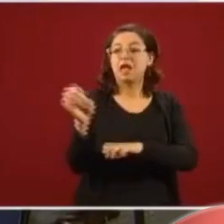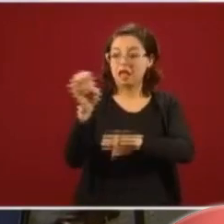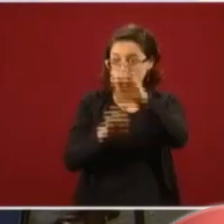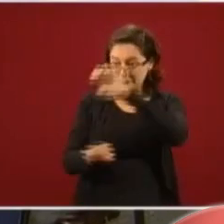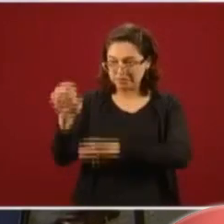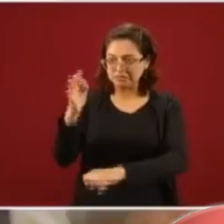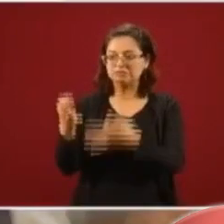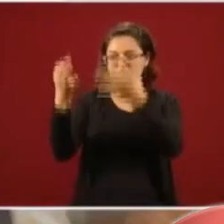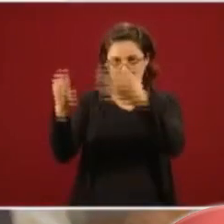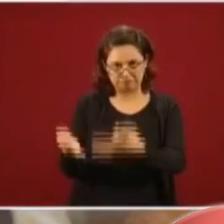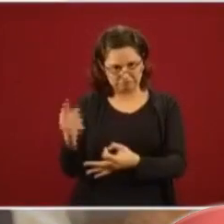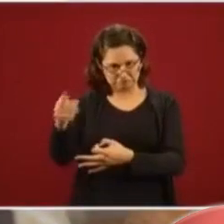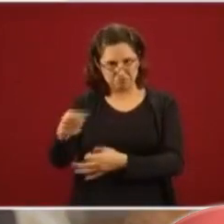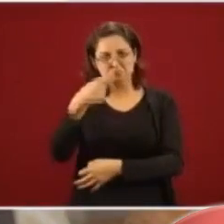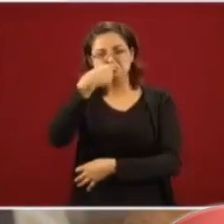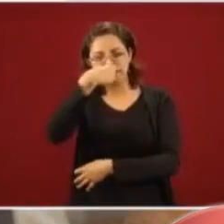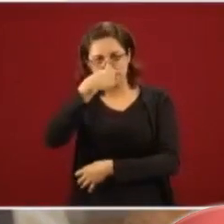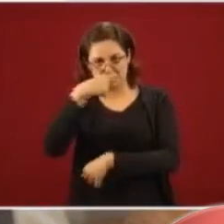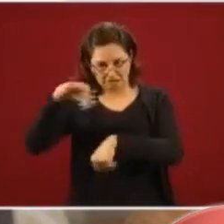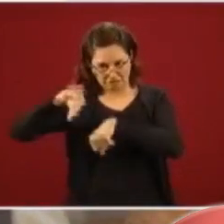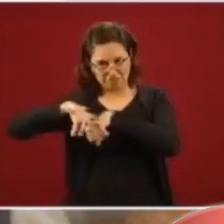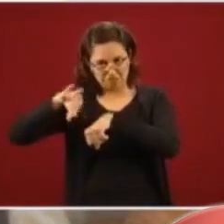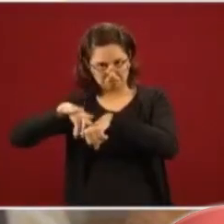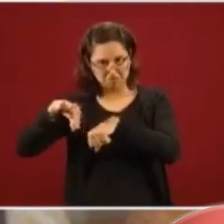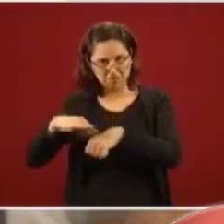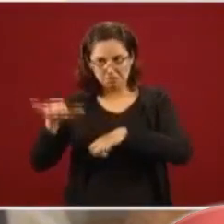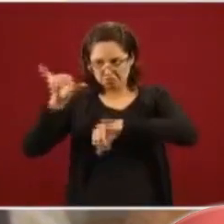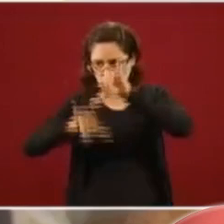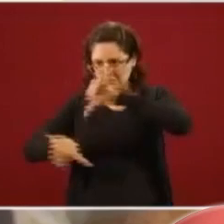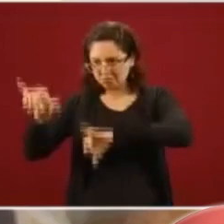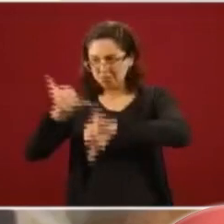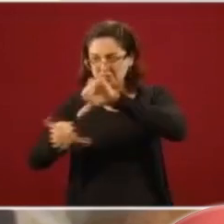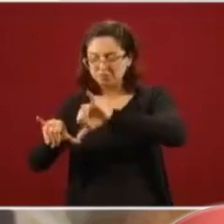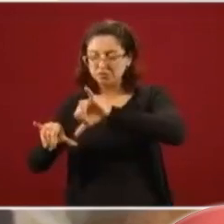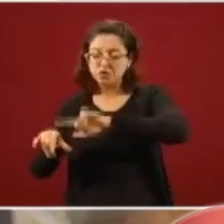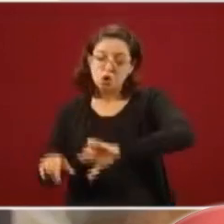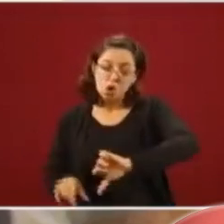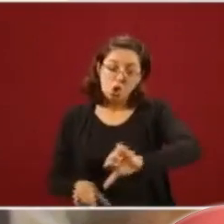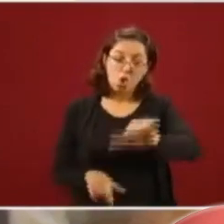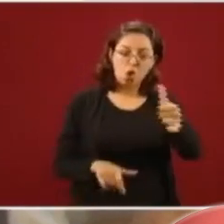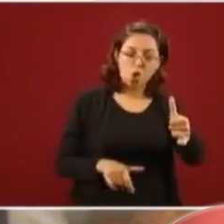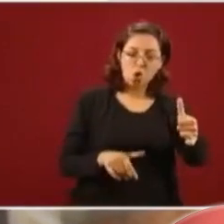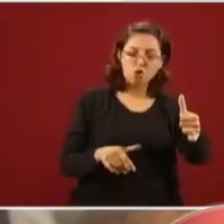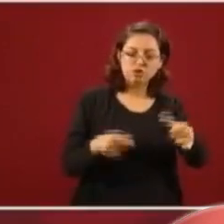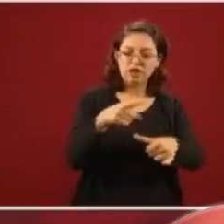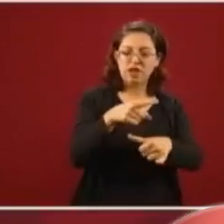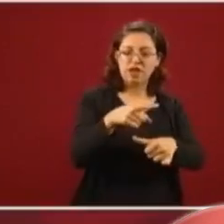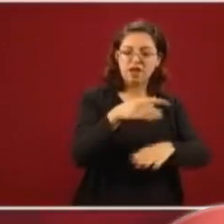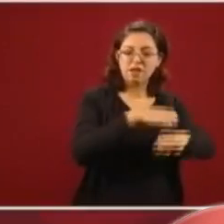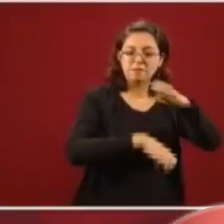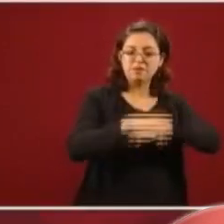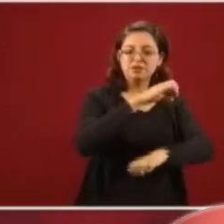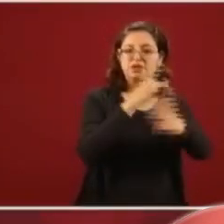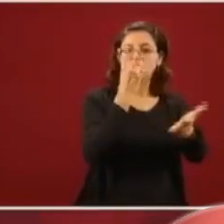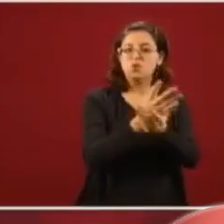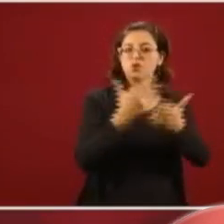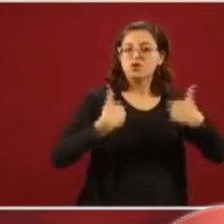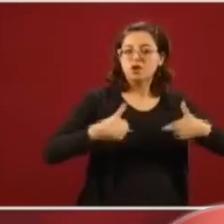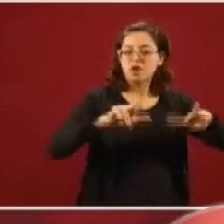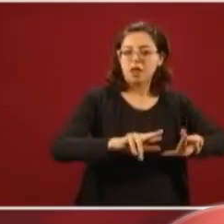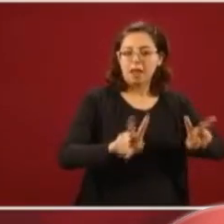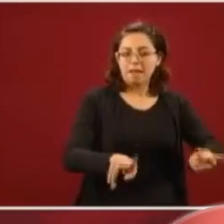medicamentos y otra muy importante, una concentración de pocas compañías que los distribuían. Ese fue un